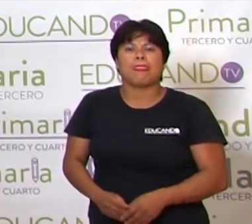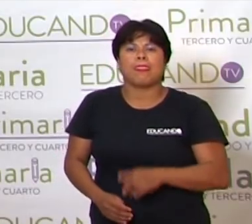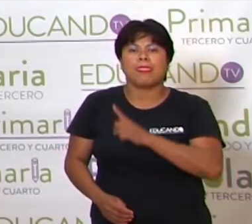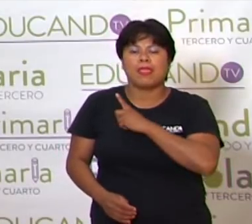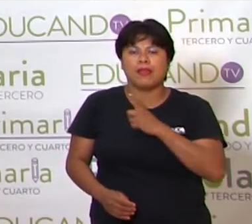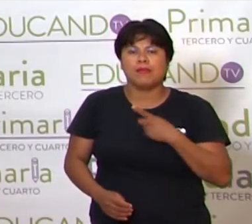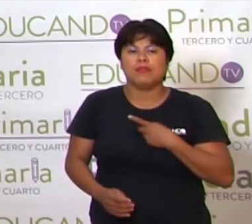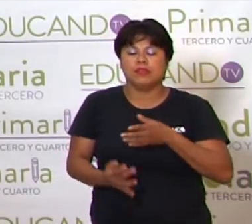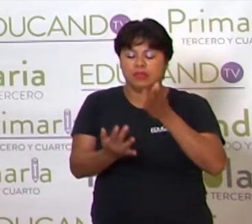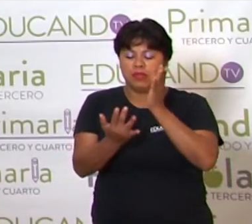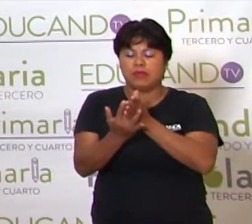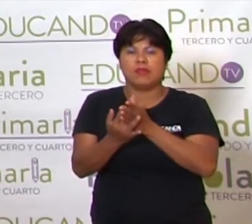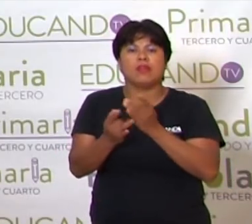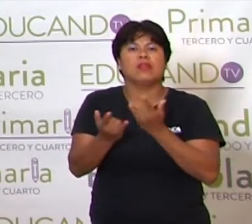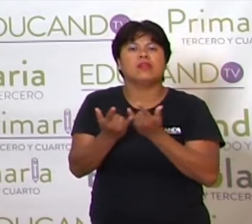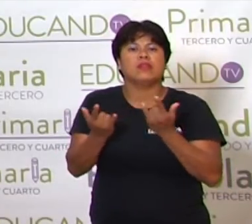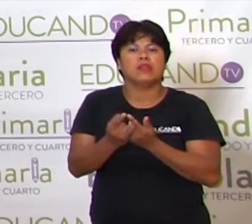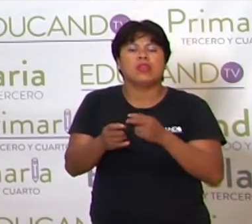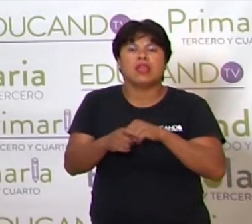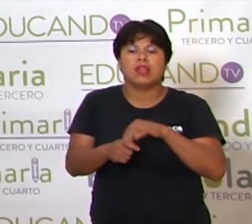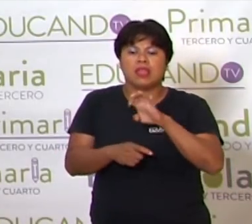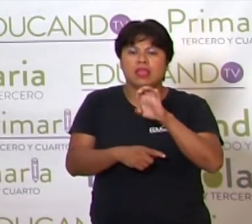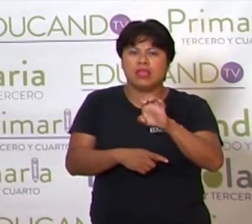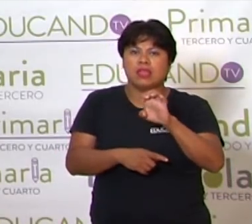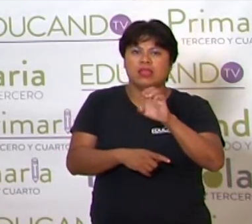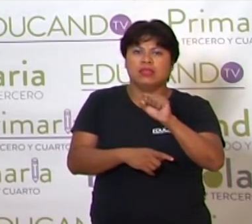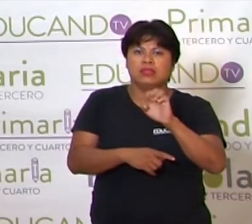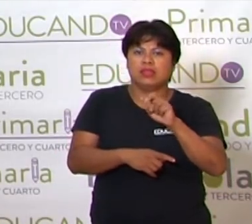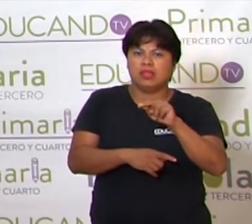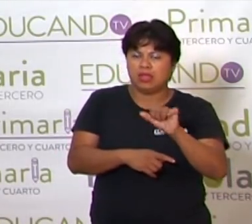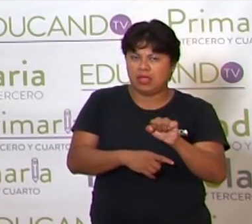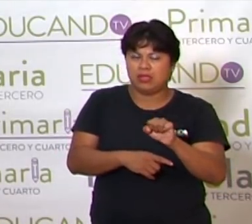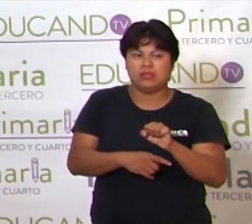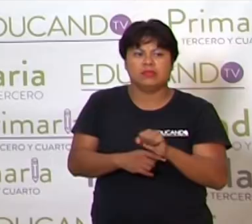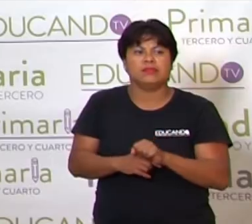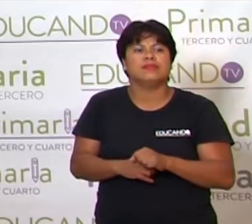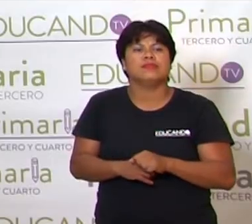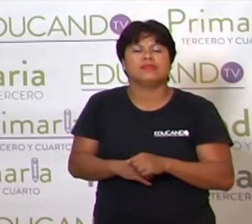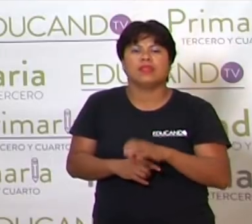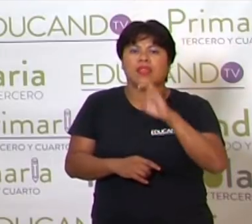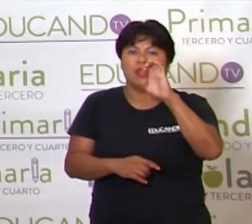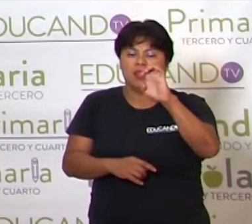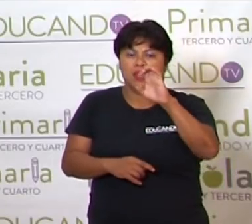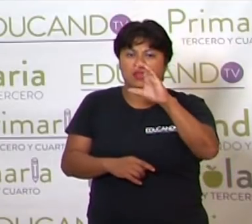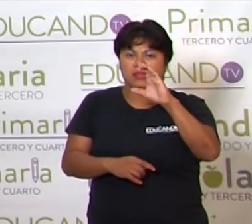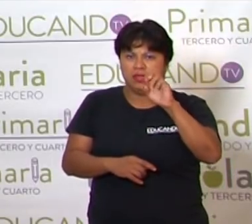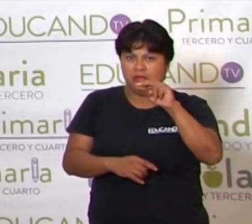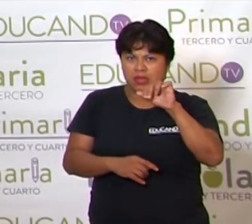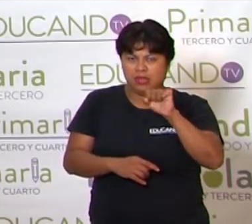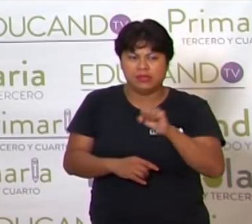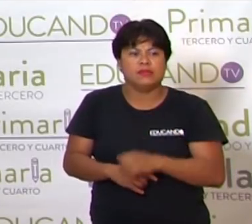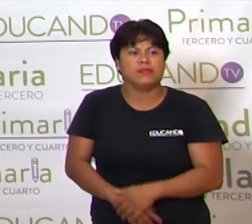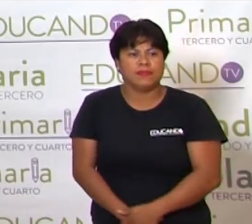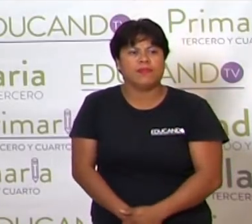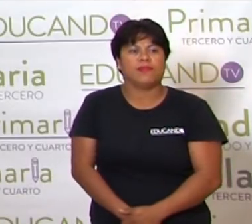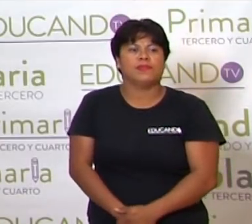dividir la historia en escenas. Dividir la historia en escenas.